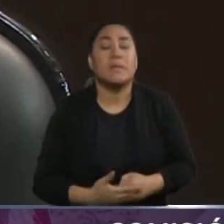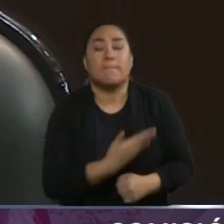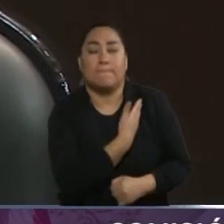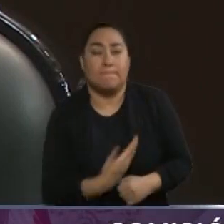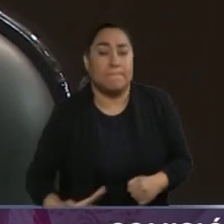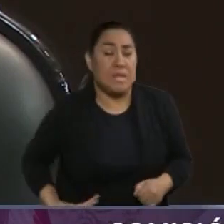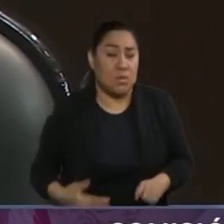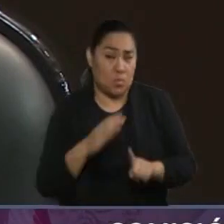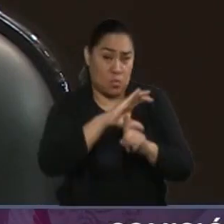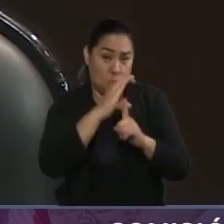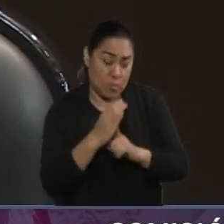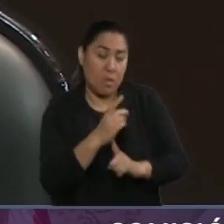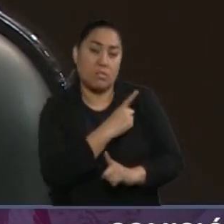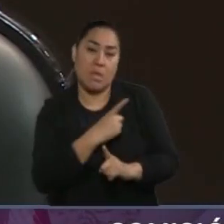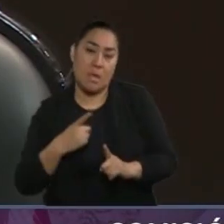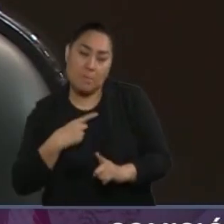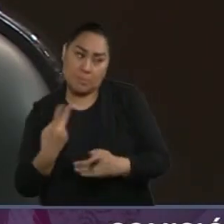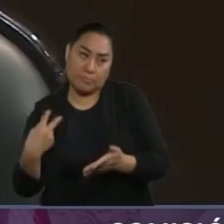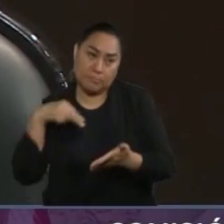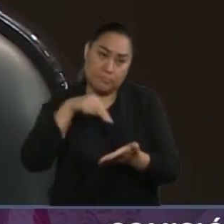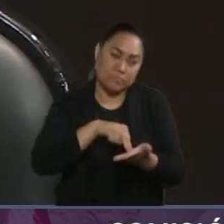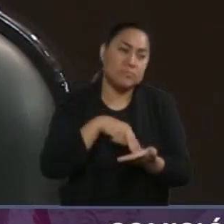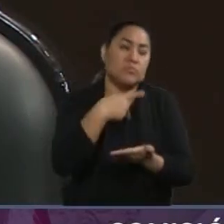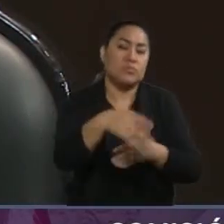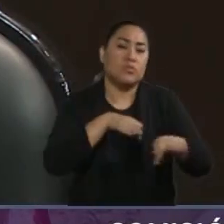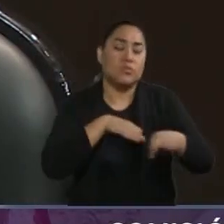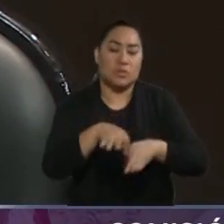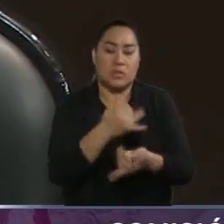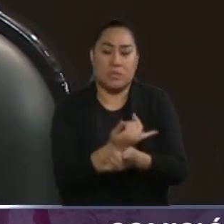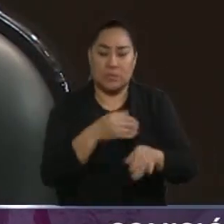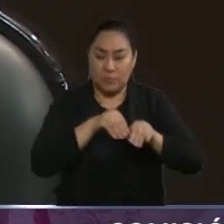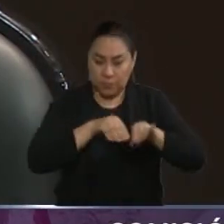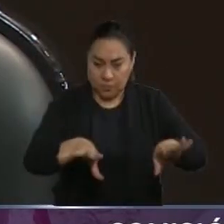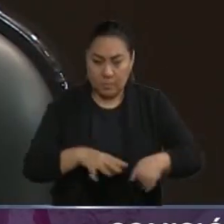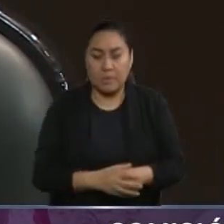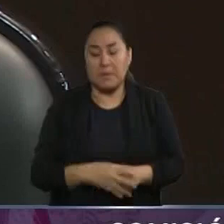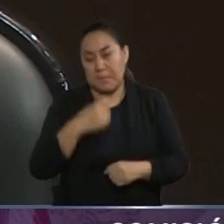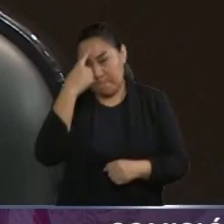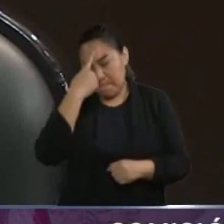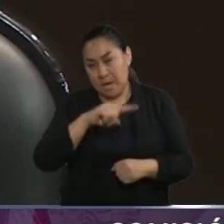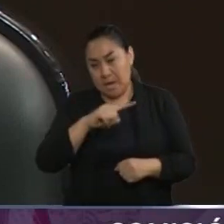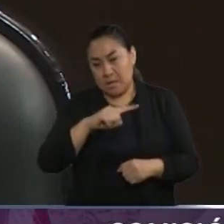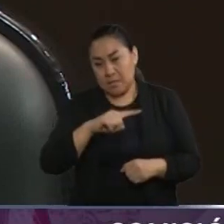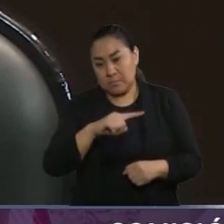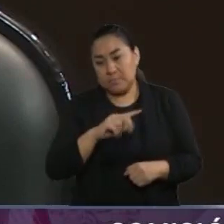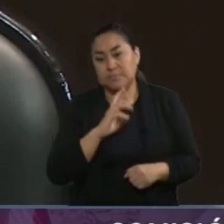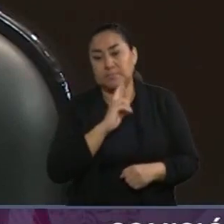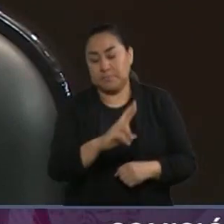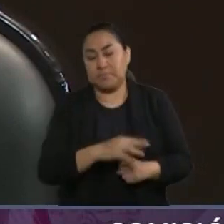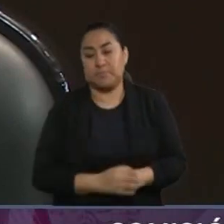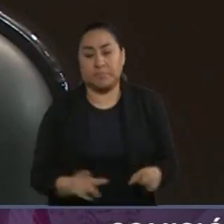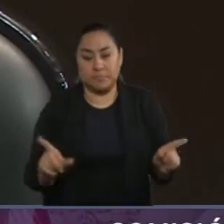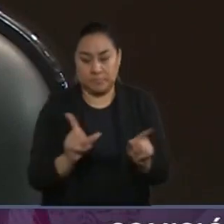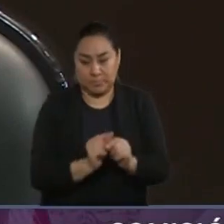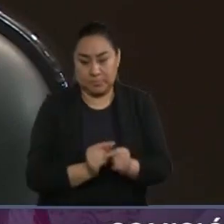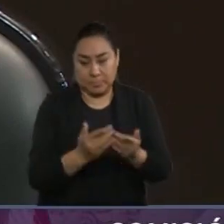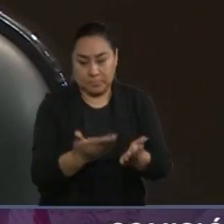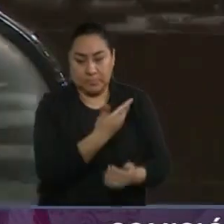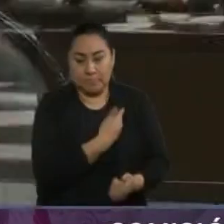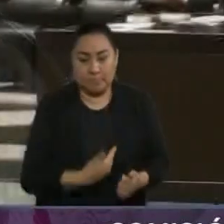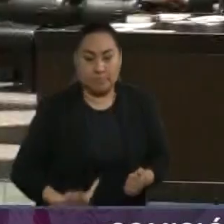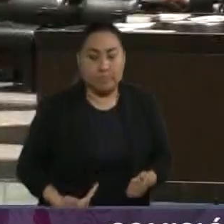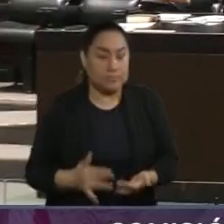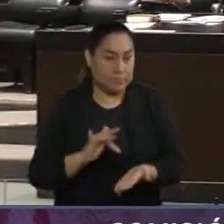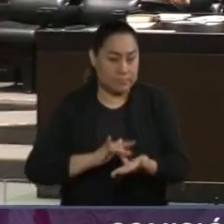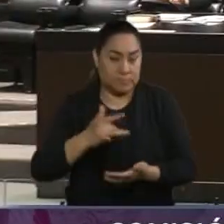deberá presentar ante este consejo su informe de actividades y la aprobación de su presupuesto es cuánto ciudadana pres